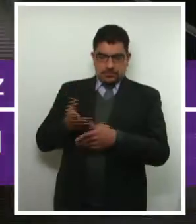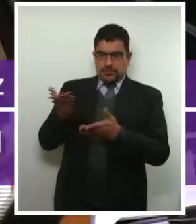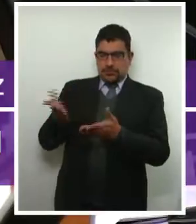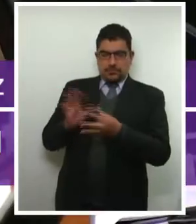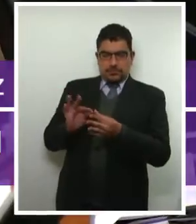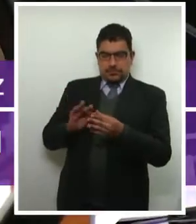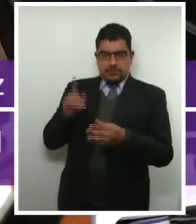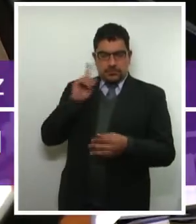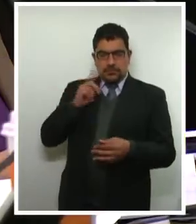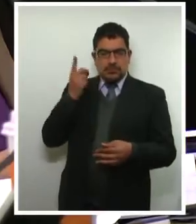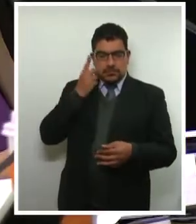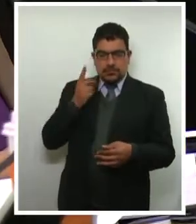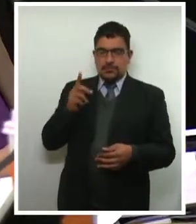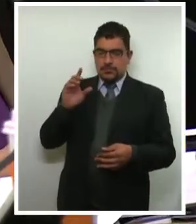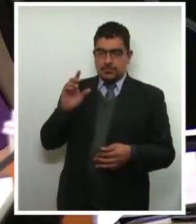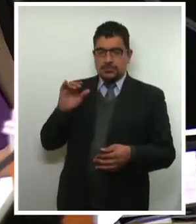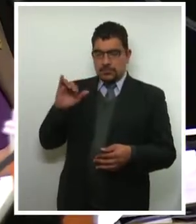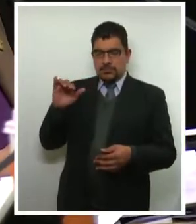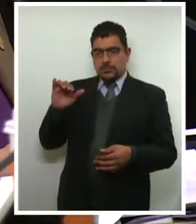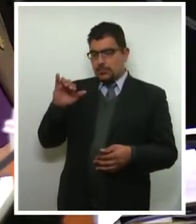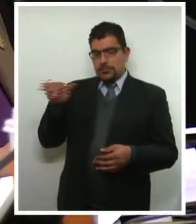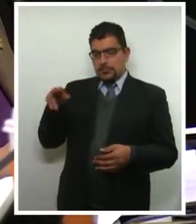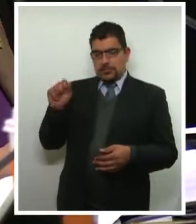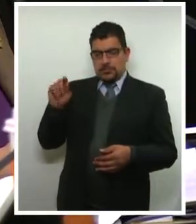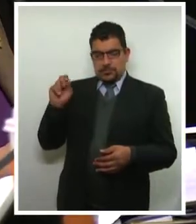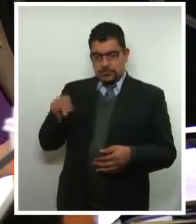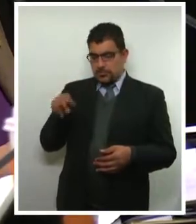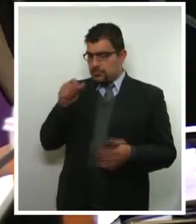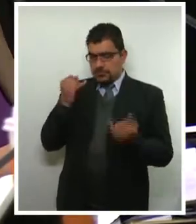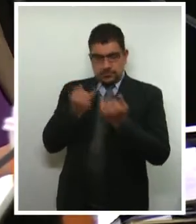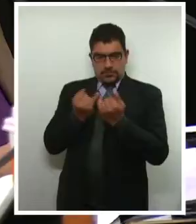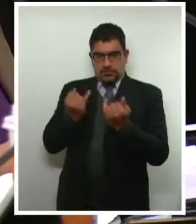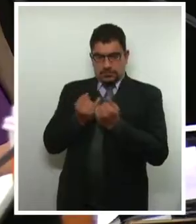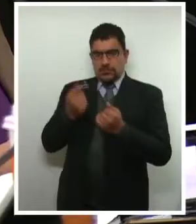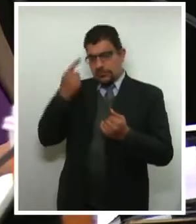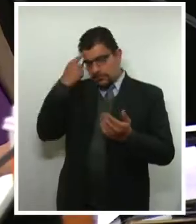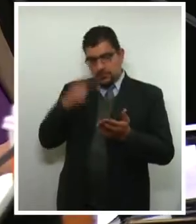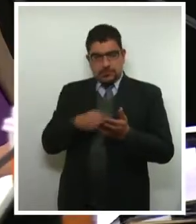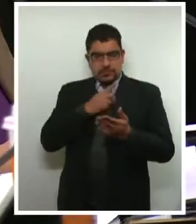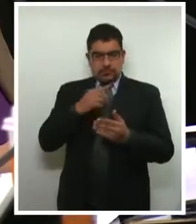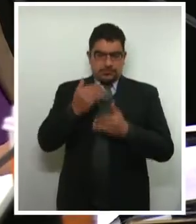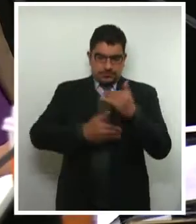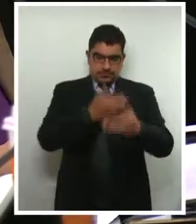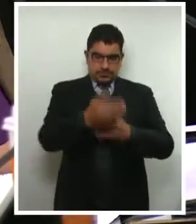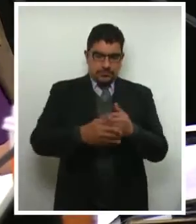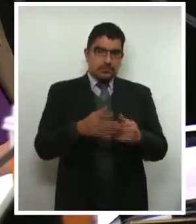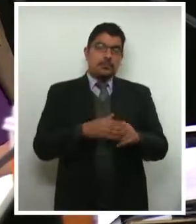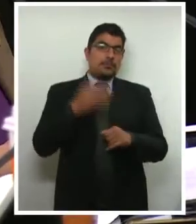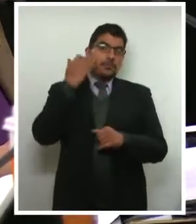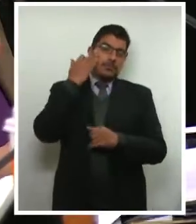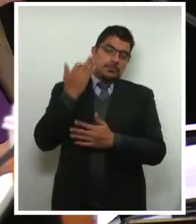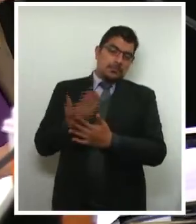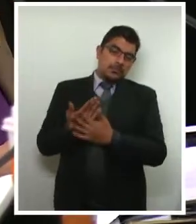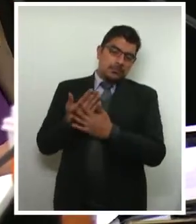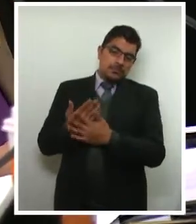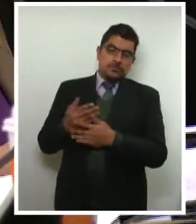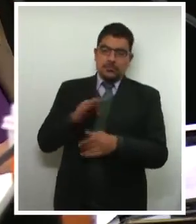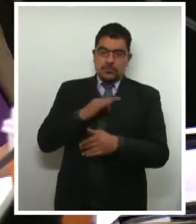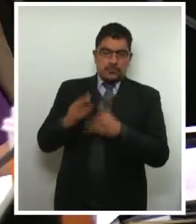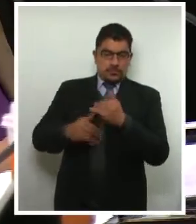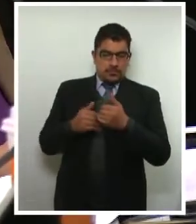razonablemente expone la diputada Hussitman, ¿no? Pero sí creo que habría que seguir el otro procedimiento porque si no podemos